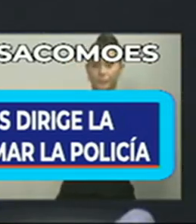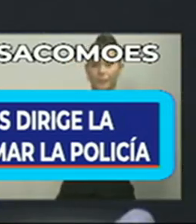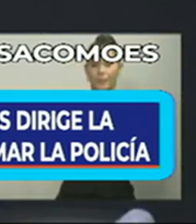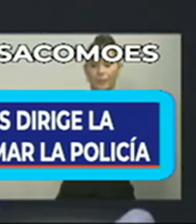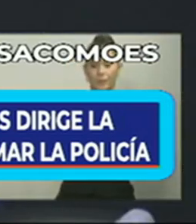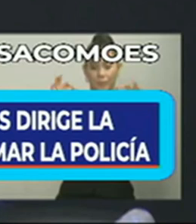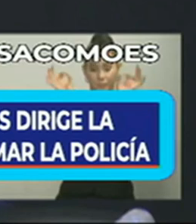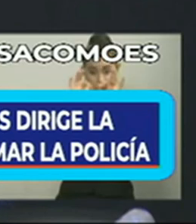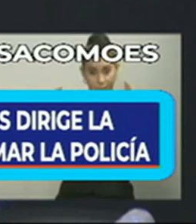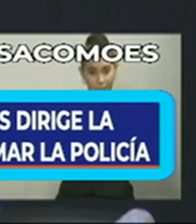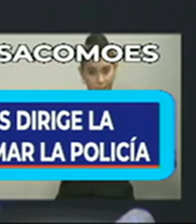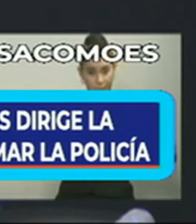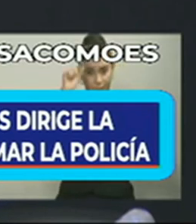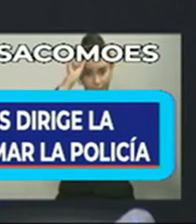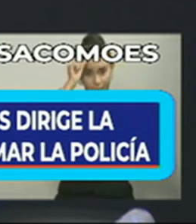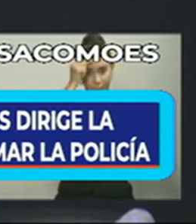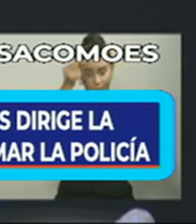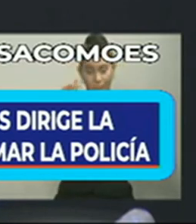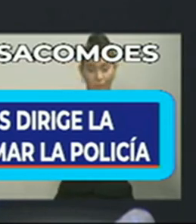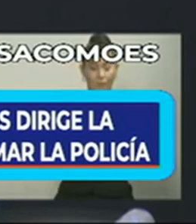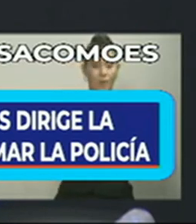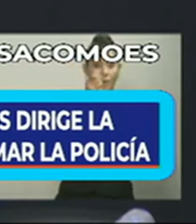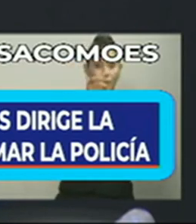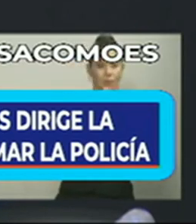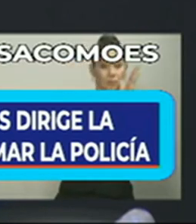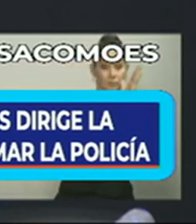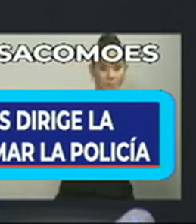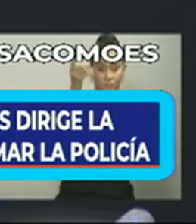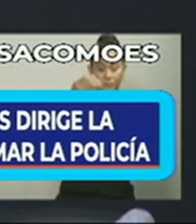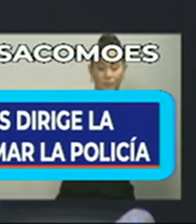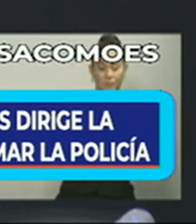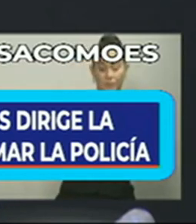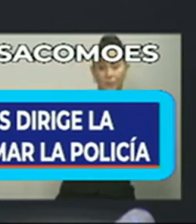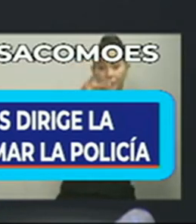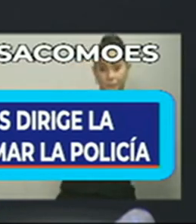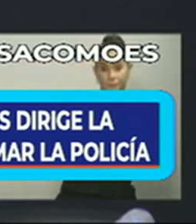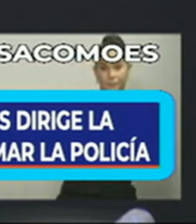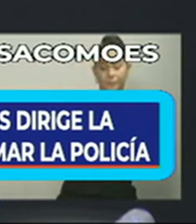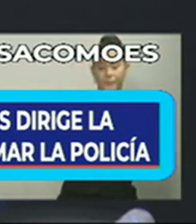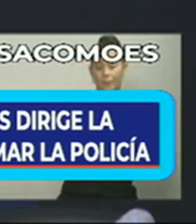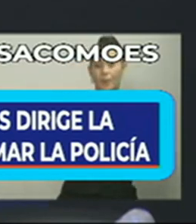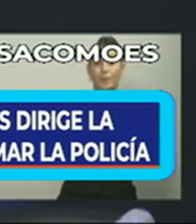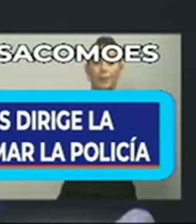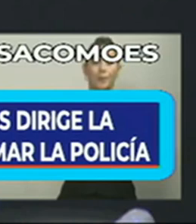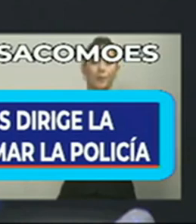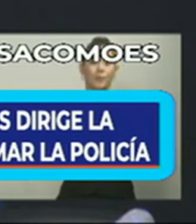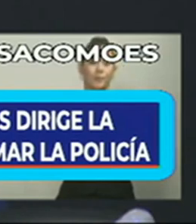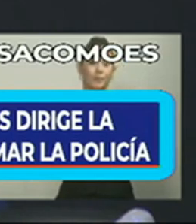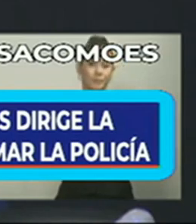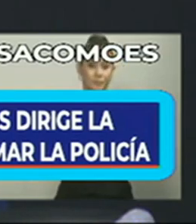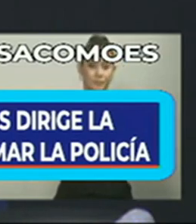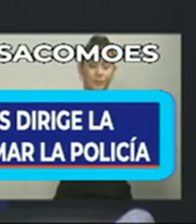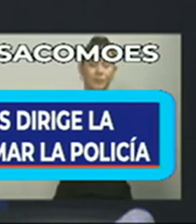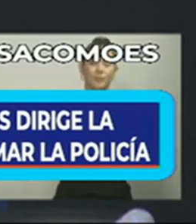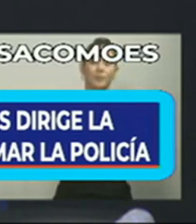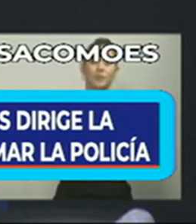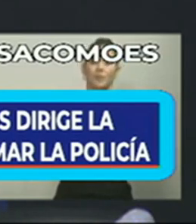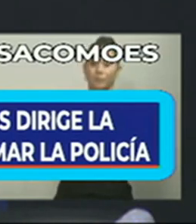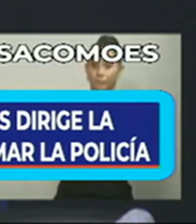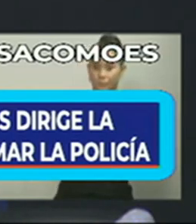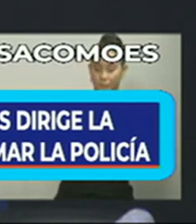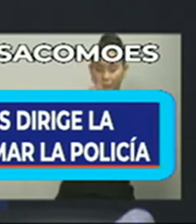modelos de gestión, guía de desarrollo de planes, manuales administrativos, operativos